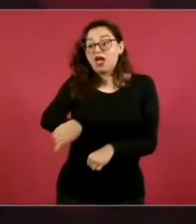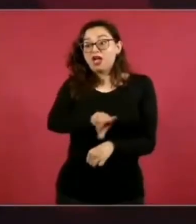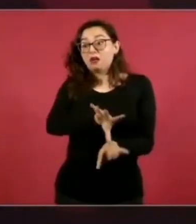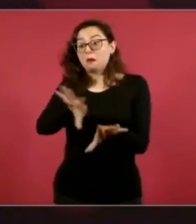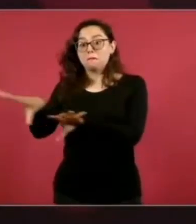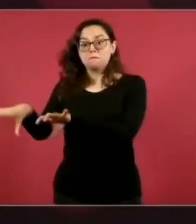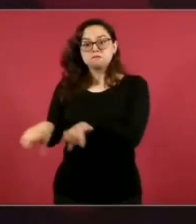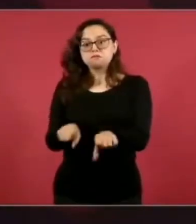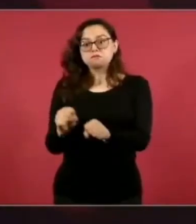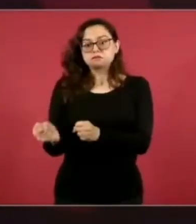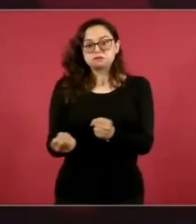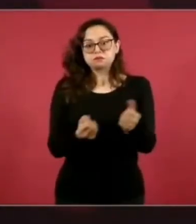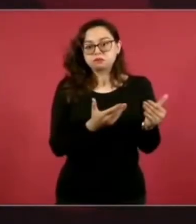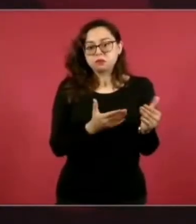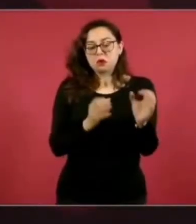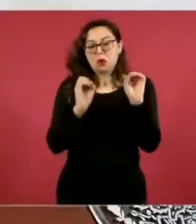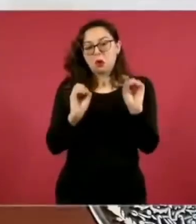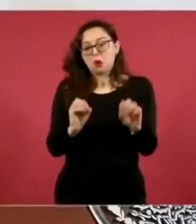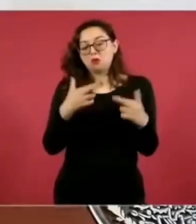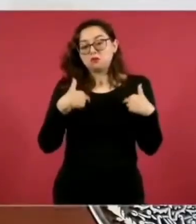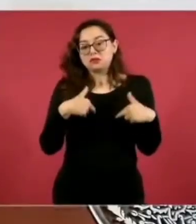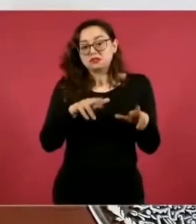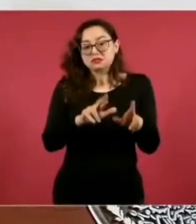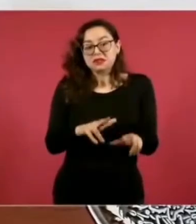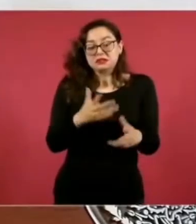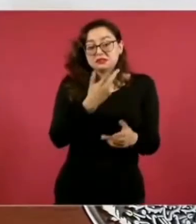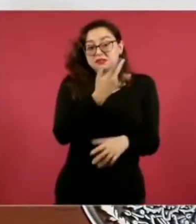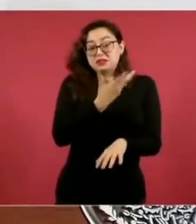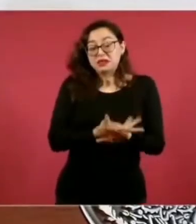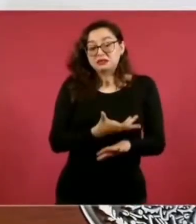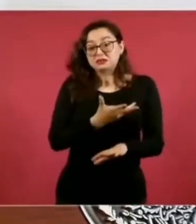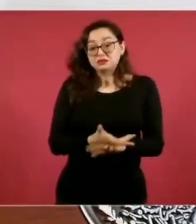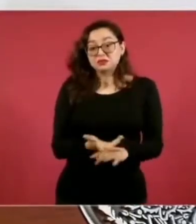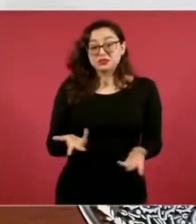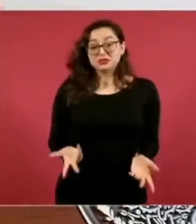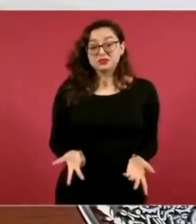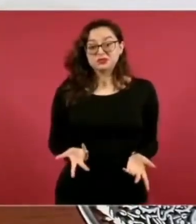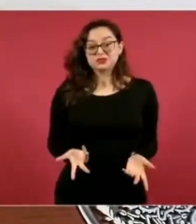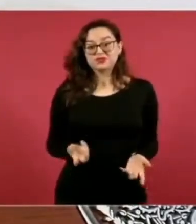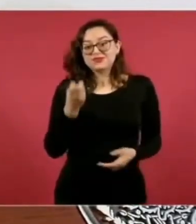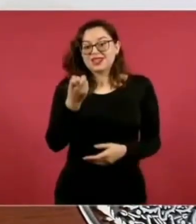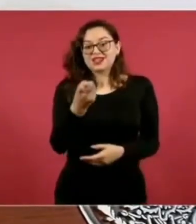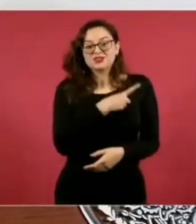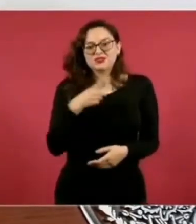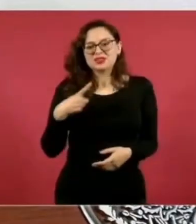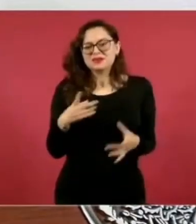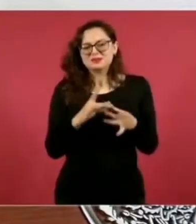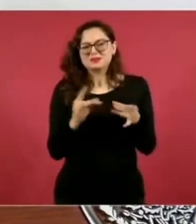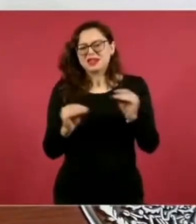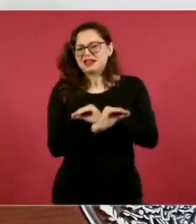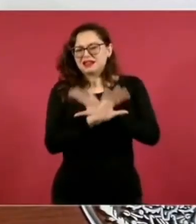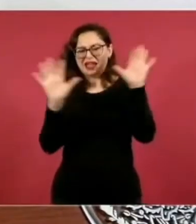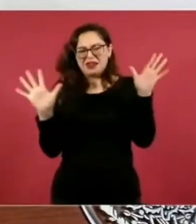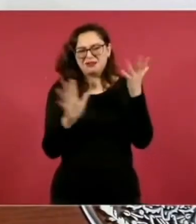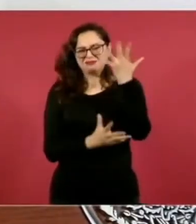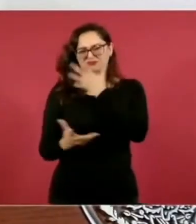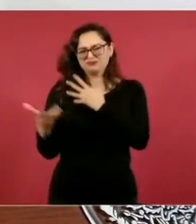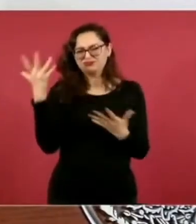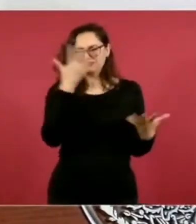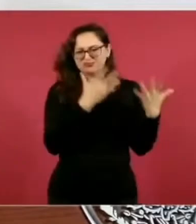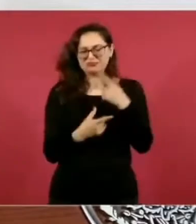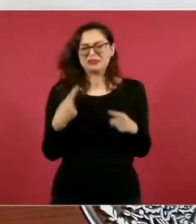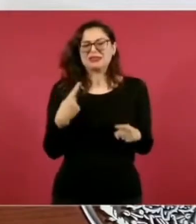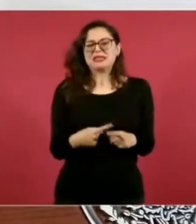del Departamento de Justicia de Estados Unidos. Y eso lo tienen que aclarar, porque